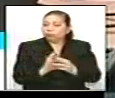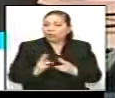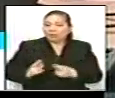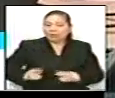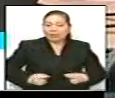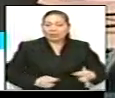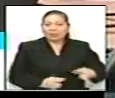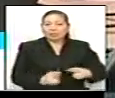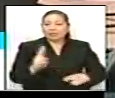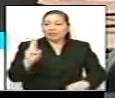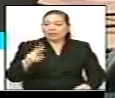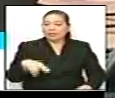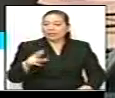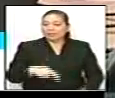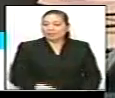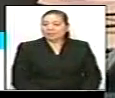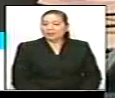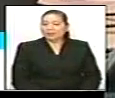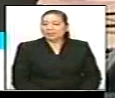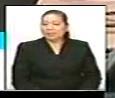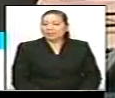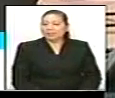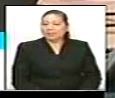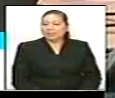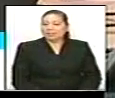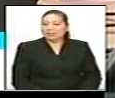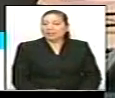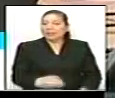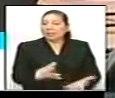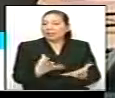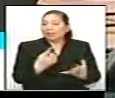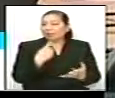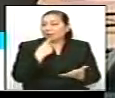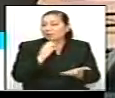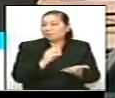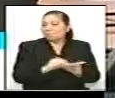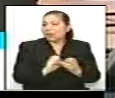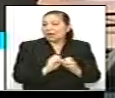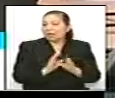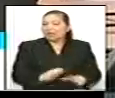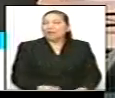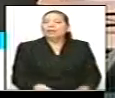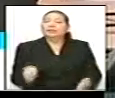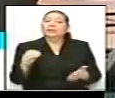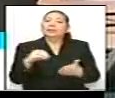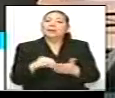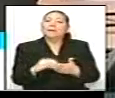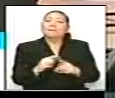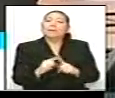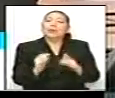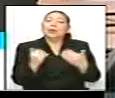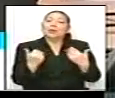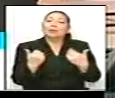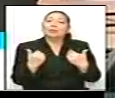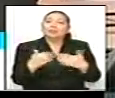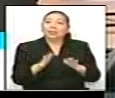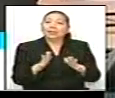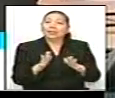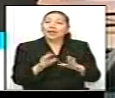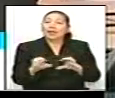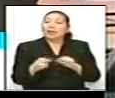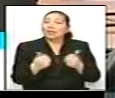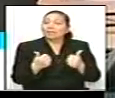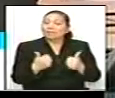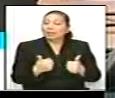Rímac. Por eso, señores, les quiero aclarar, ¿no?, digamos, hay que proponer, pero ya que sea